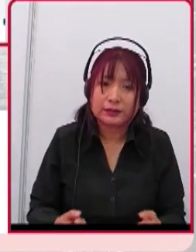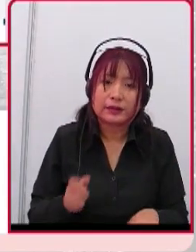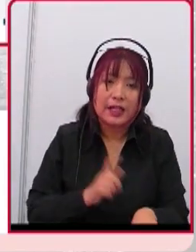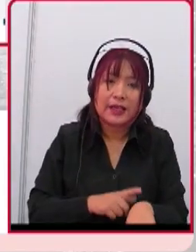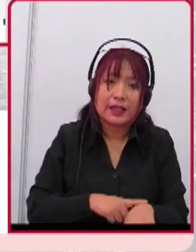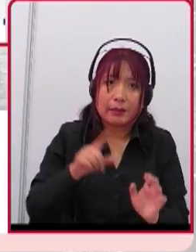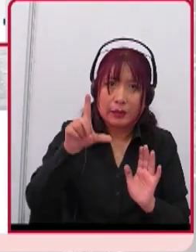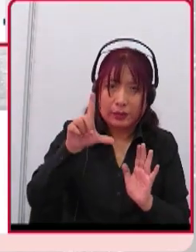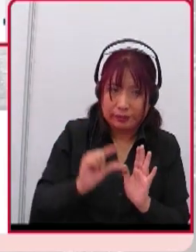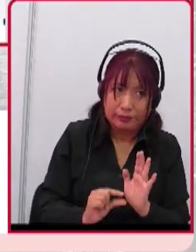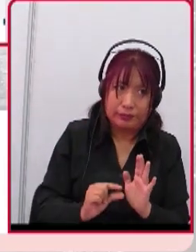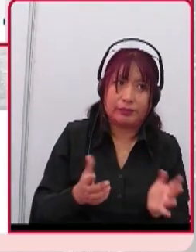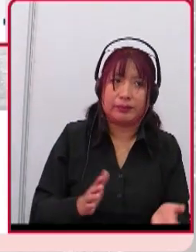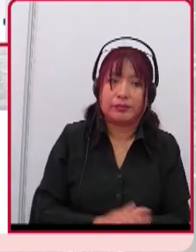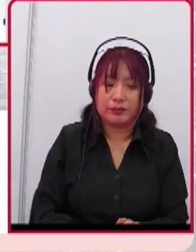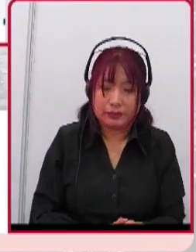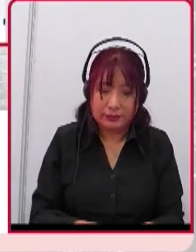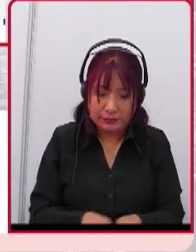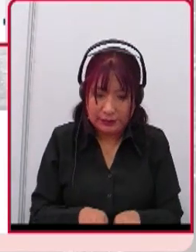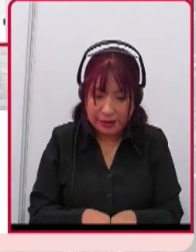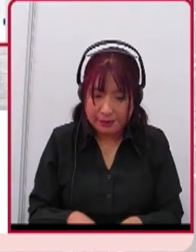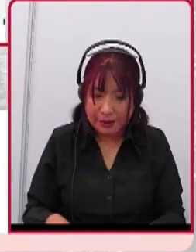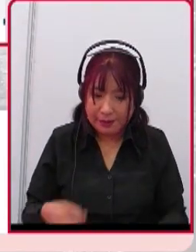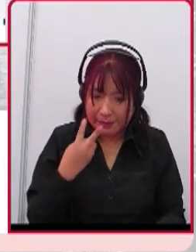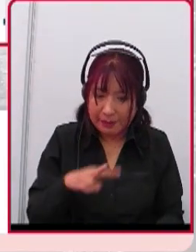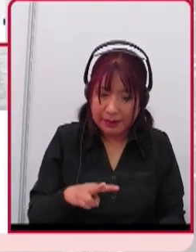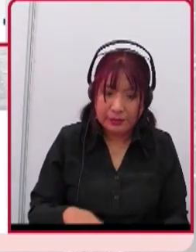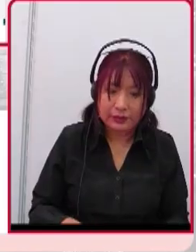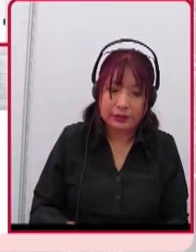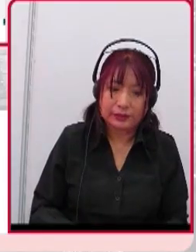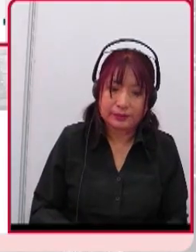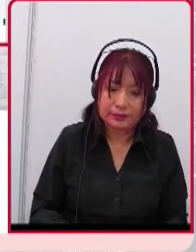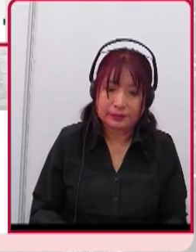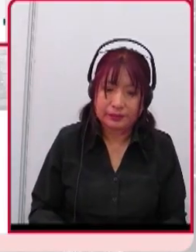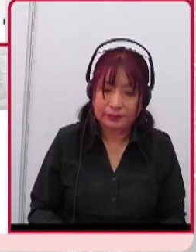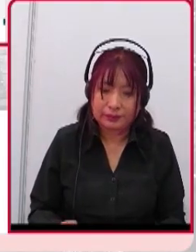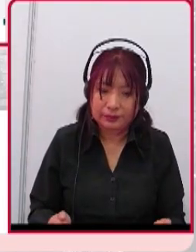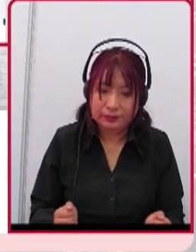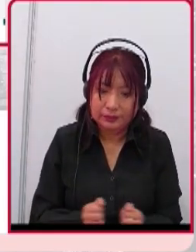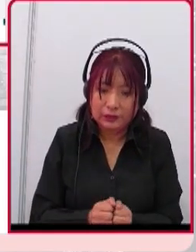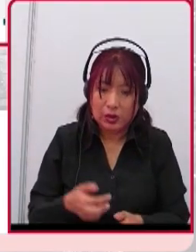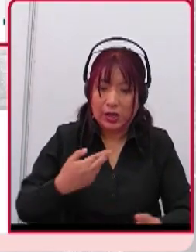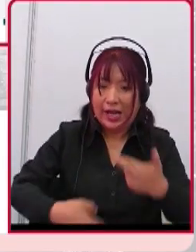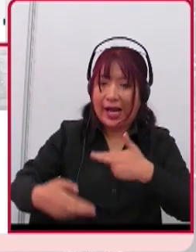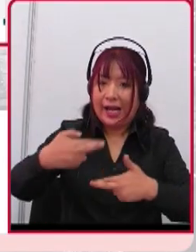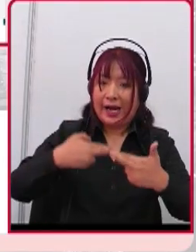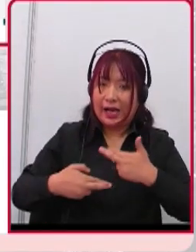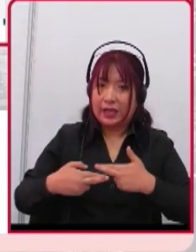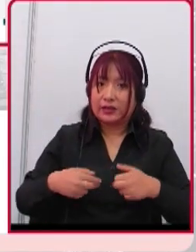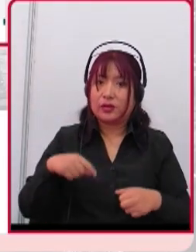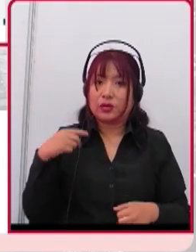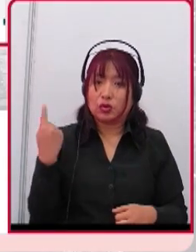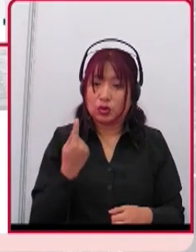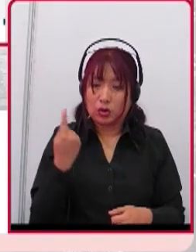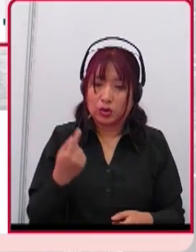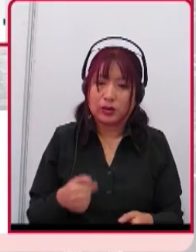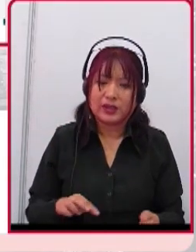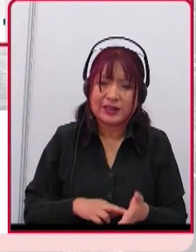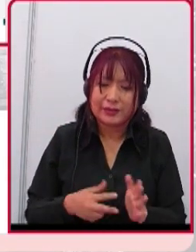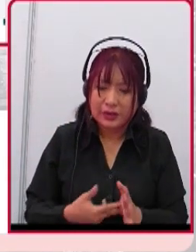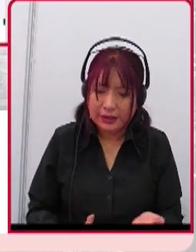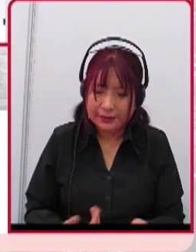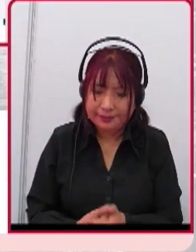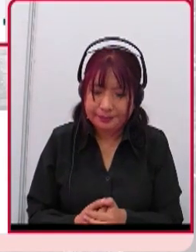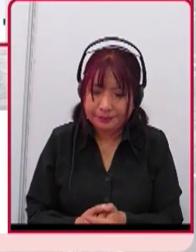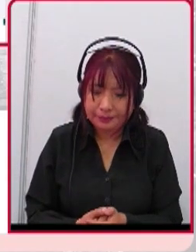ello que también, y determinando todo lo anterior, vamos a terminar con el tema del retorno autónomo. Este retorno autónomo nos va a